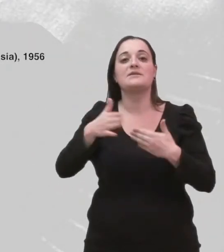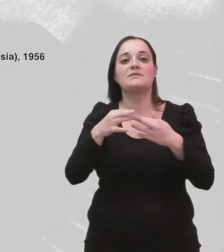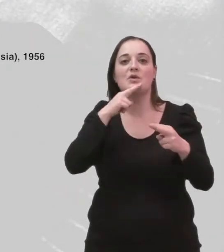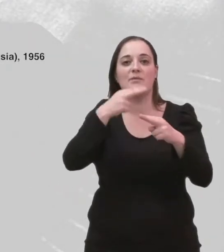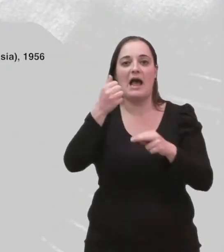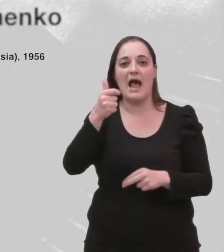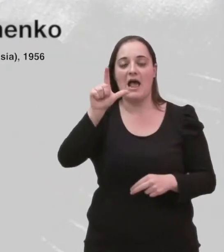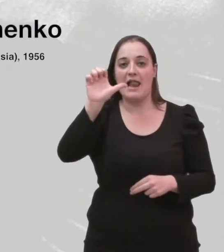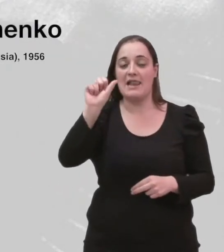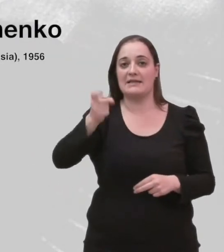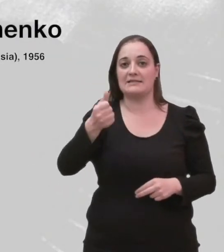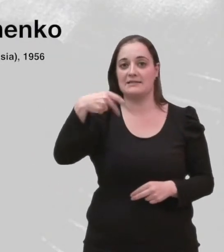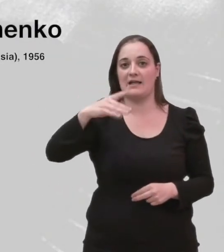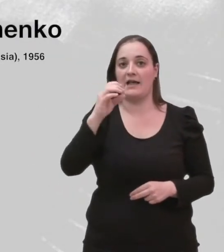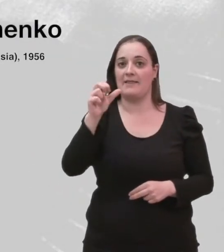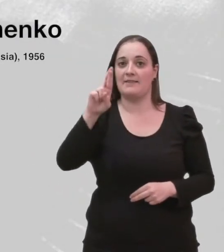Alexander Rodchenko.